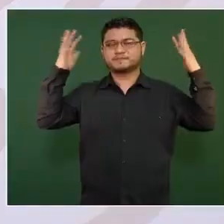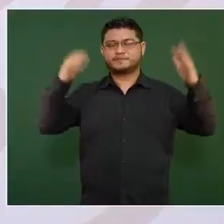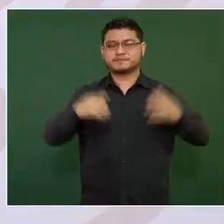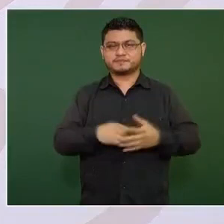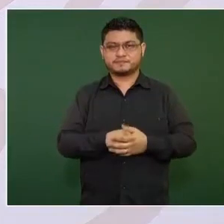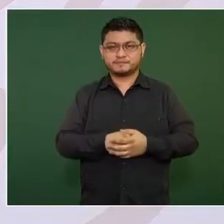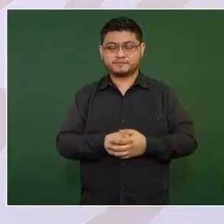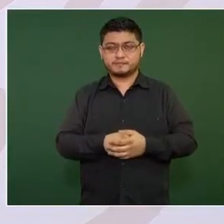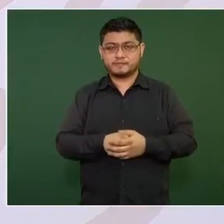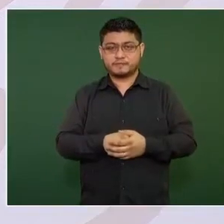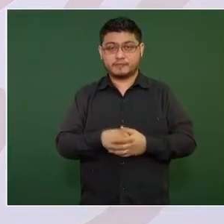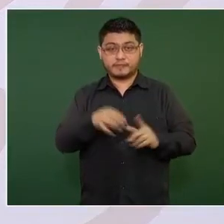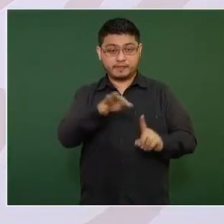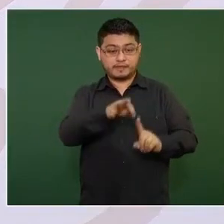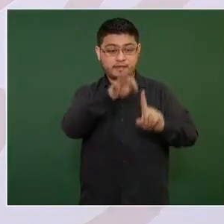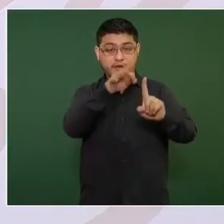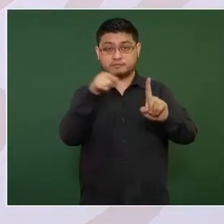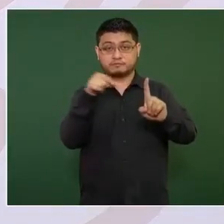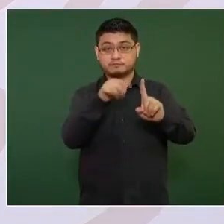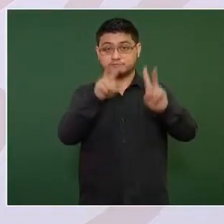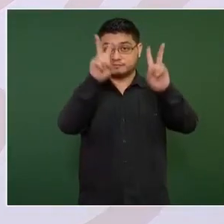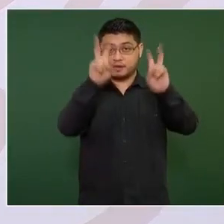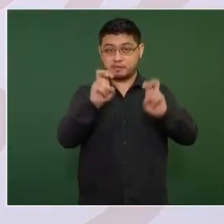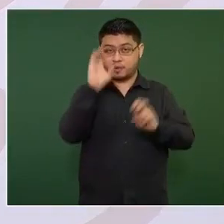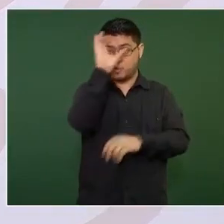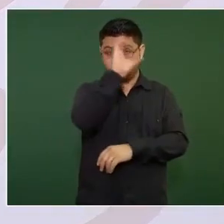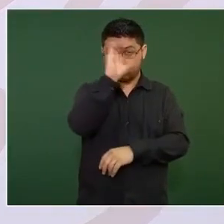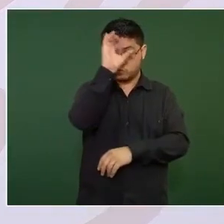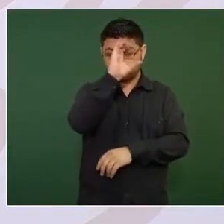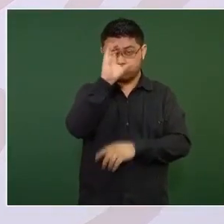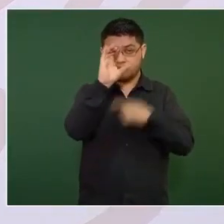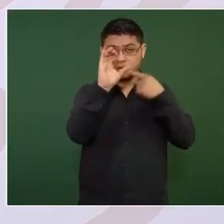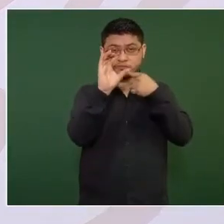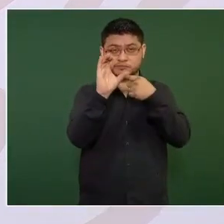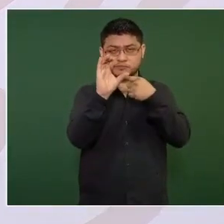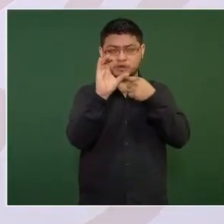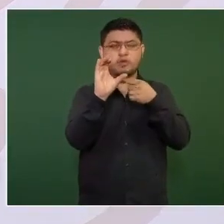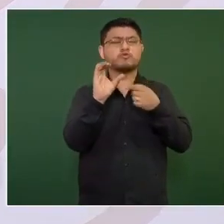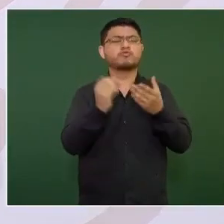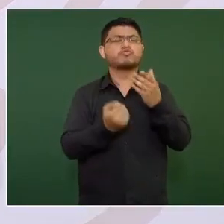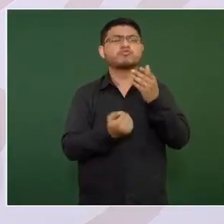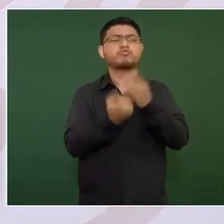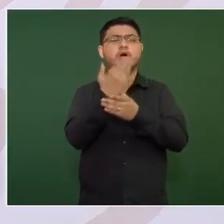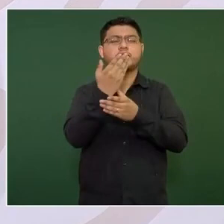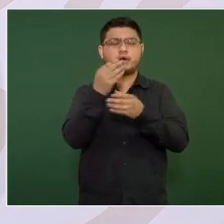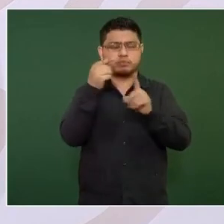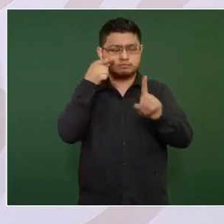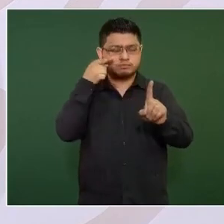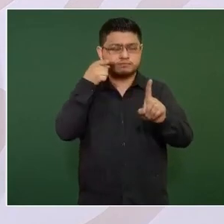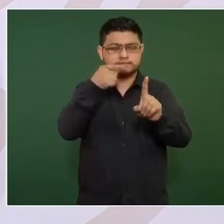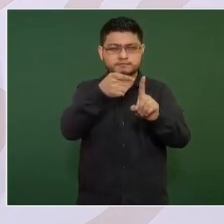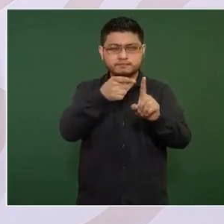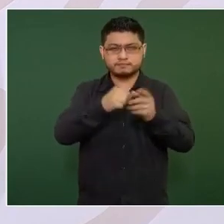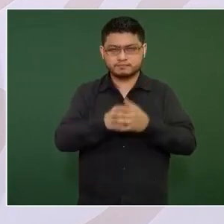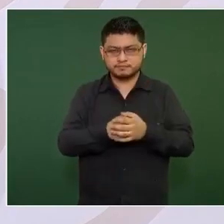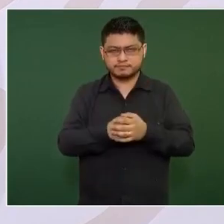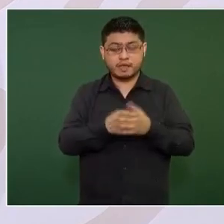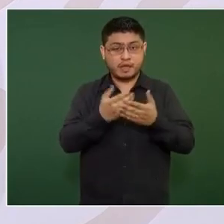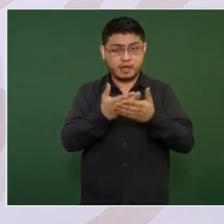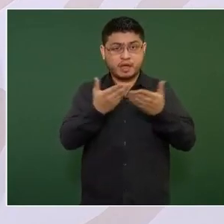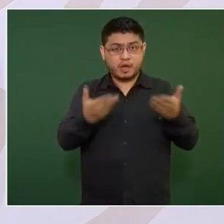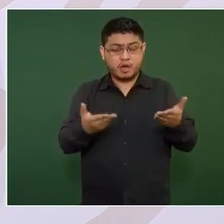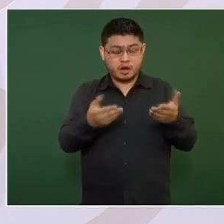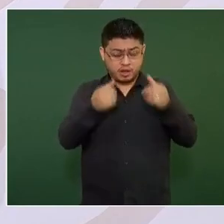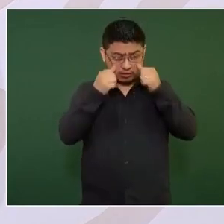En materia cultural, con un nuevo enfoque que consiste básicamente en